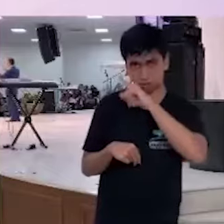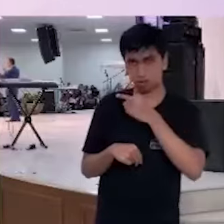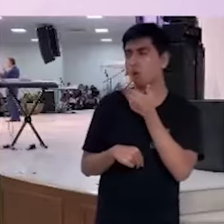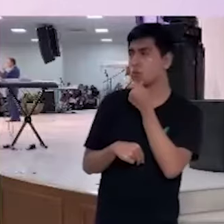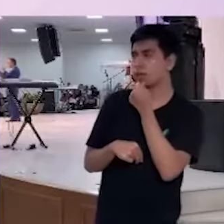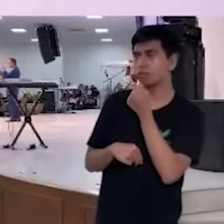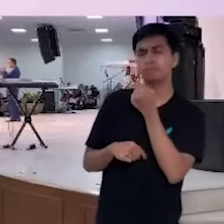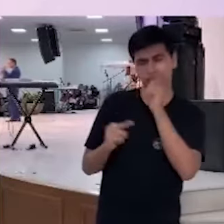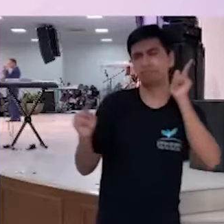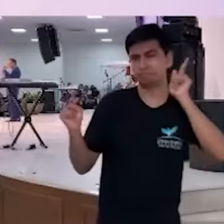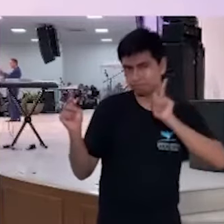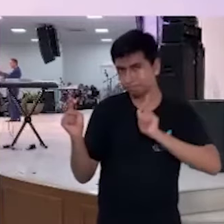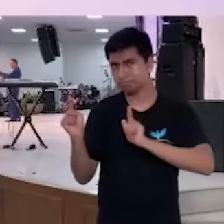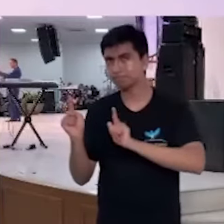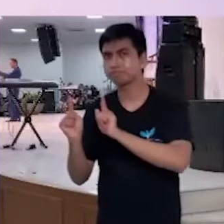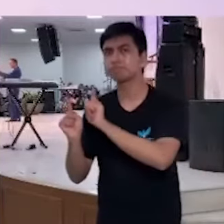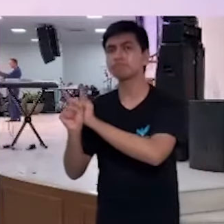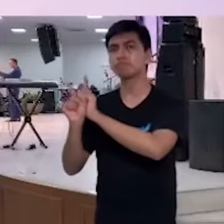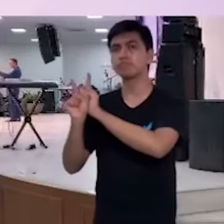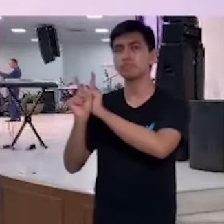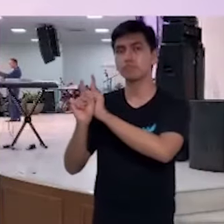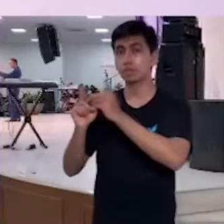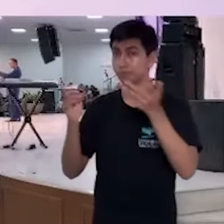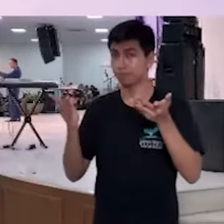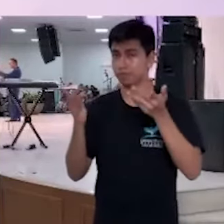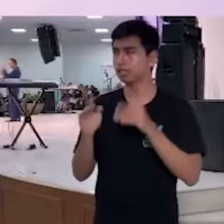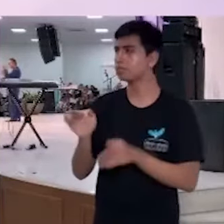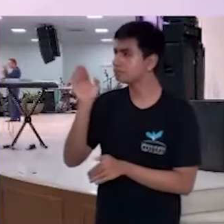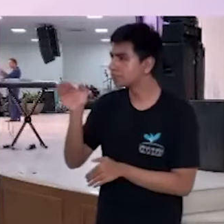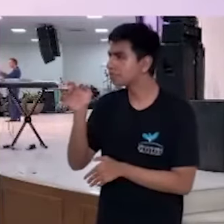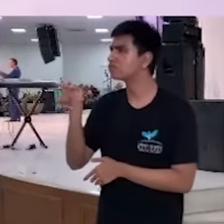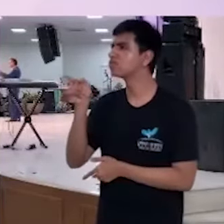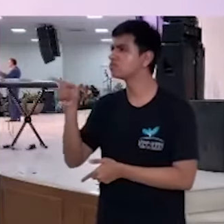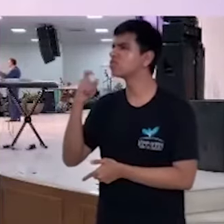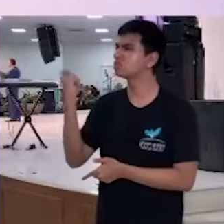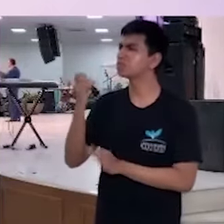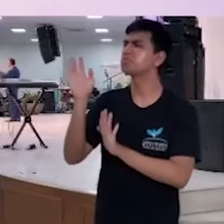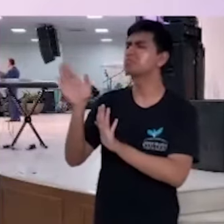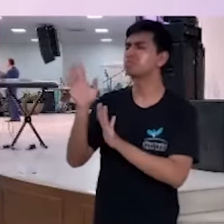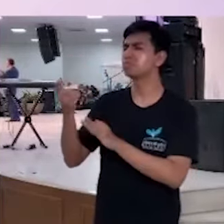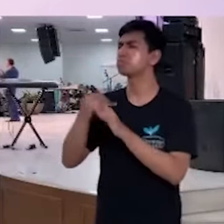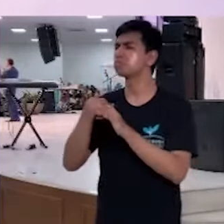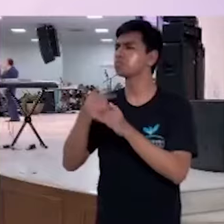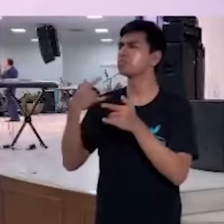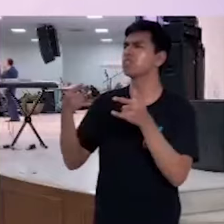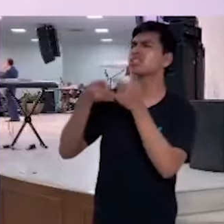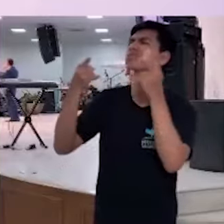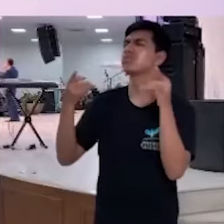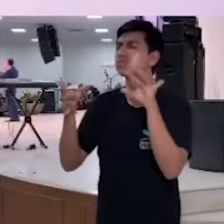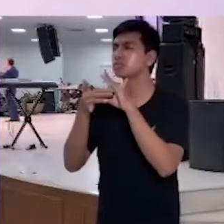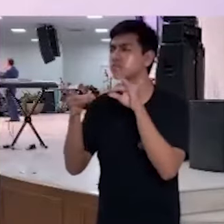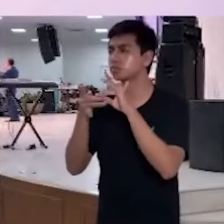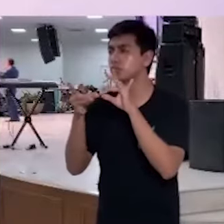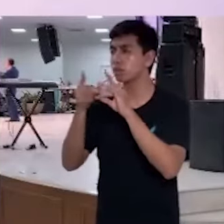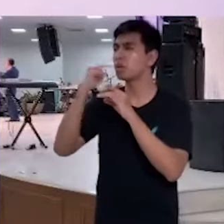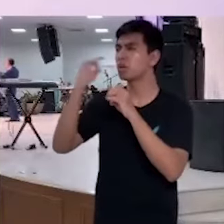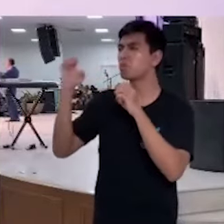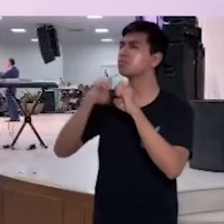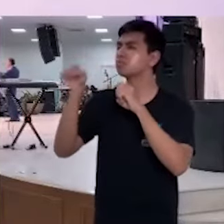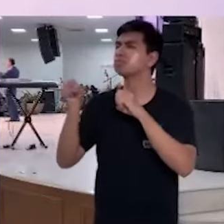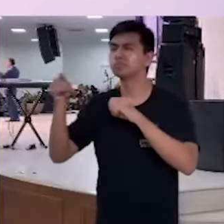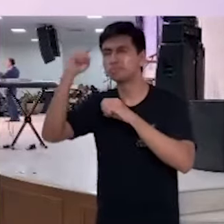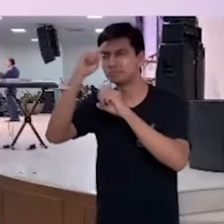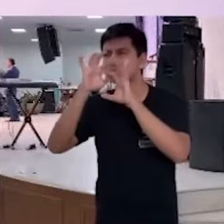digno de muerte! Y Natán le dice, ese hombre eres tú. Ese malvado eres tú. Ese canalla eres